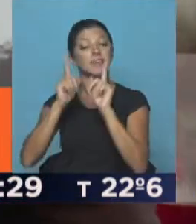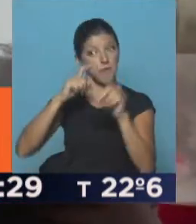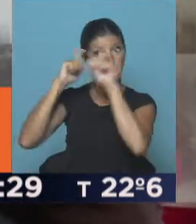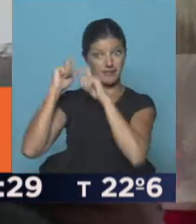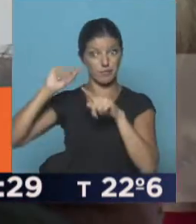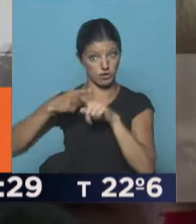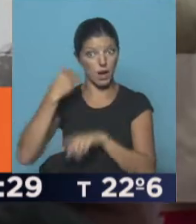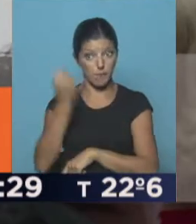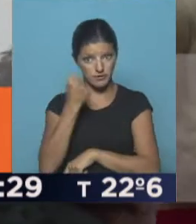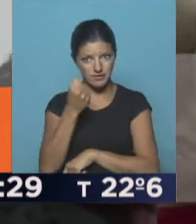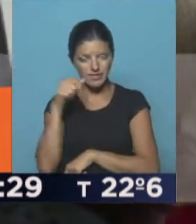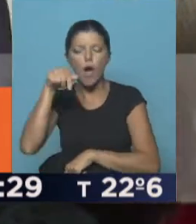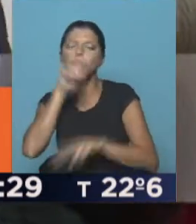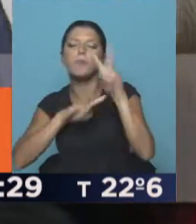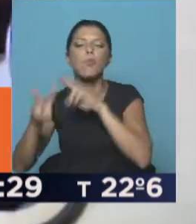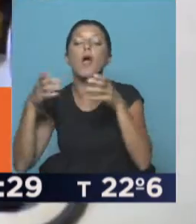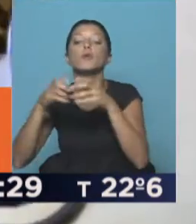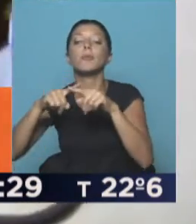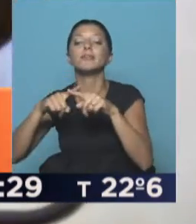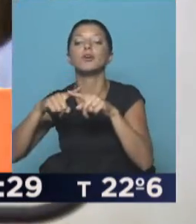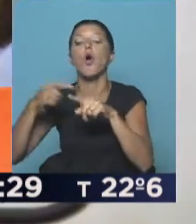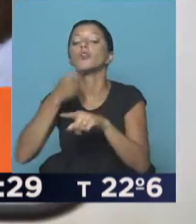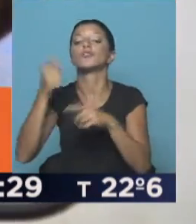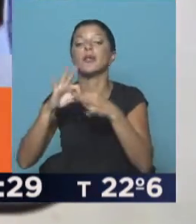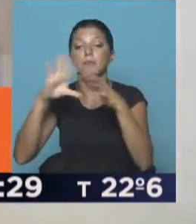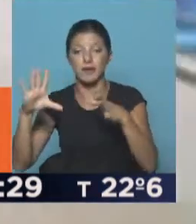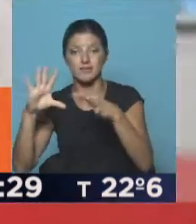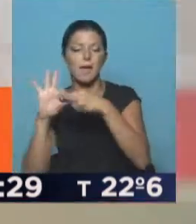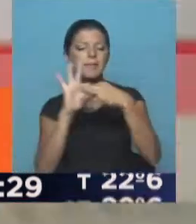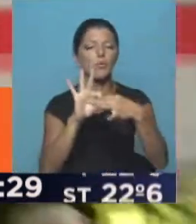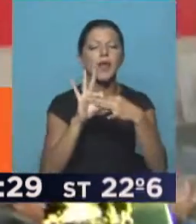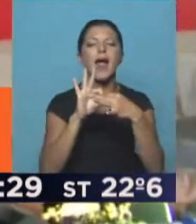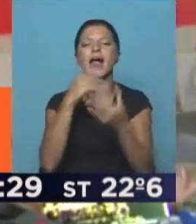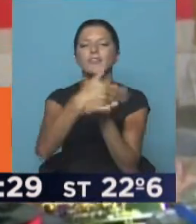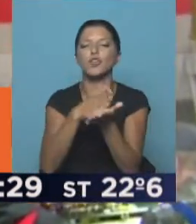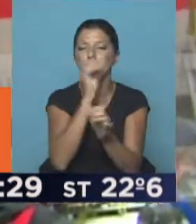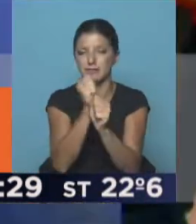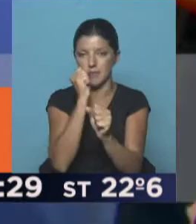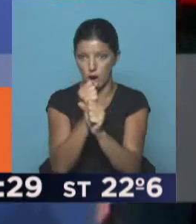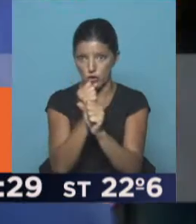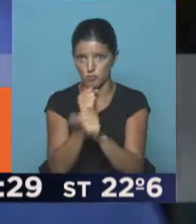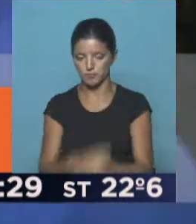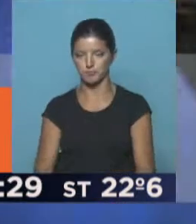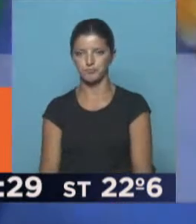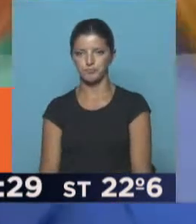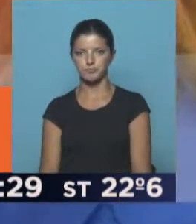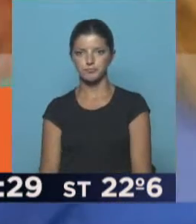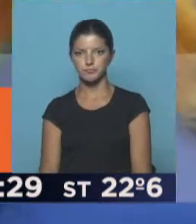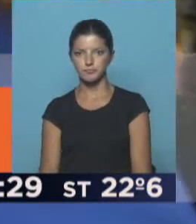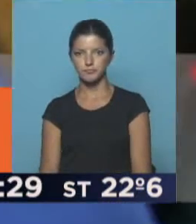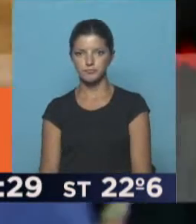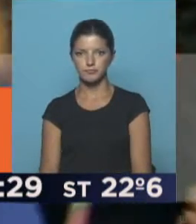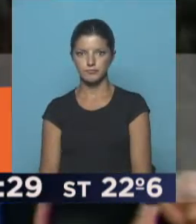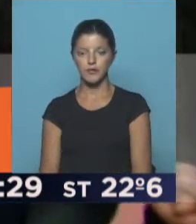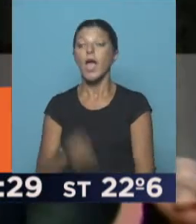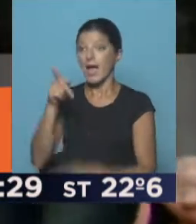política, reconectar a la socialdemocracia con la clase trabajadora y los alemanes de a pie. El sorprendente ascenso